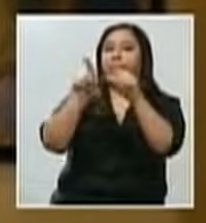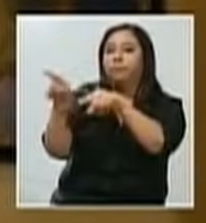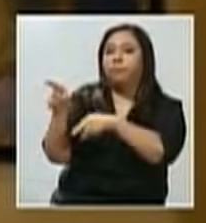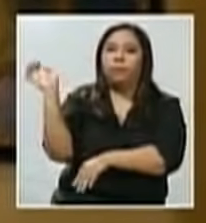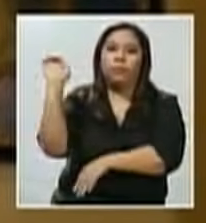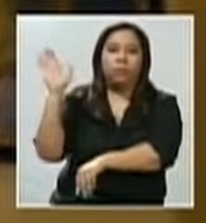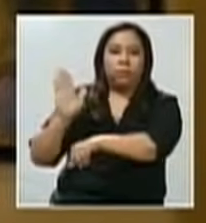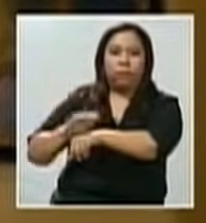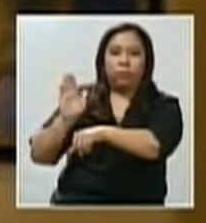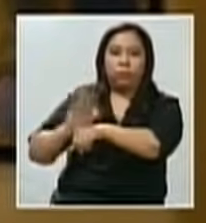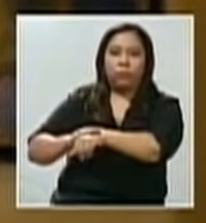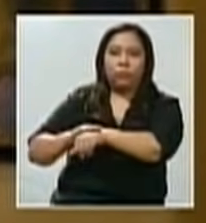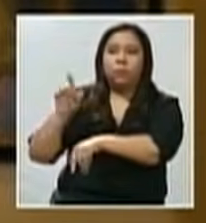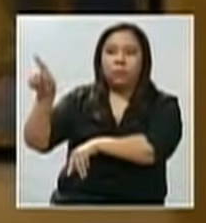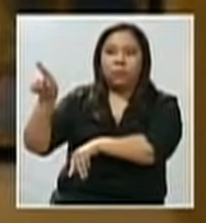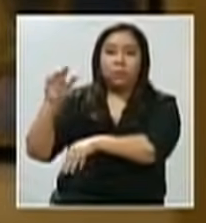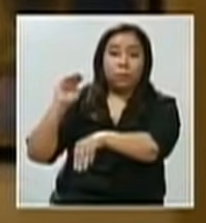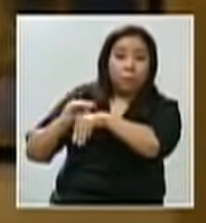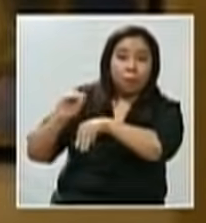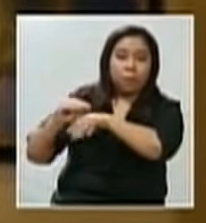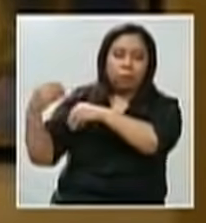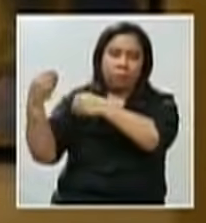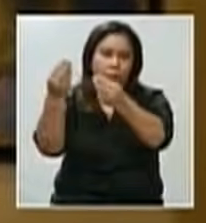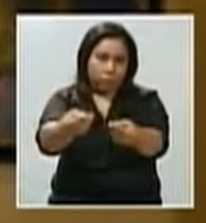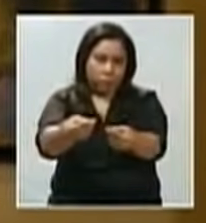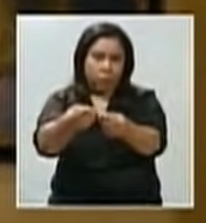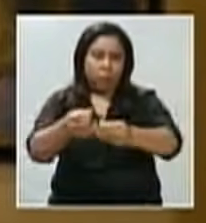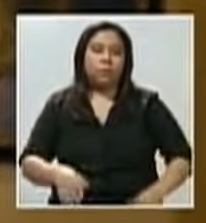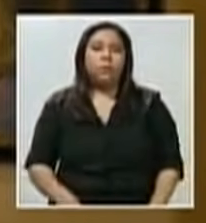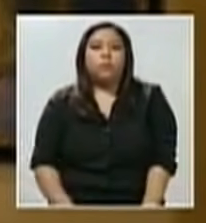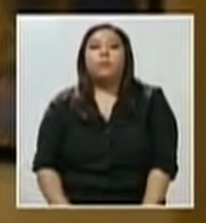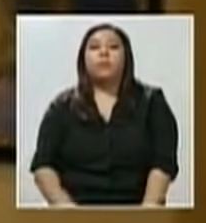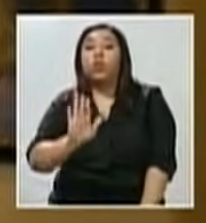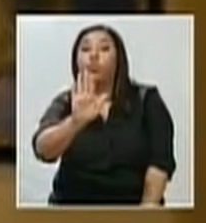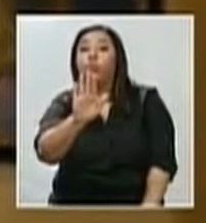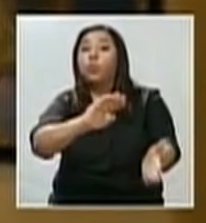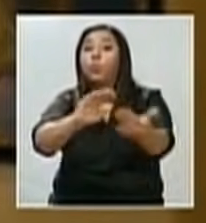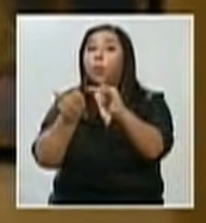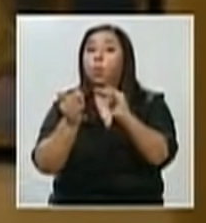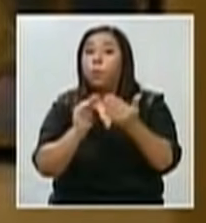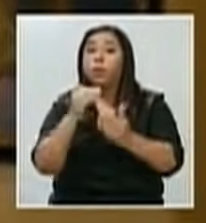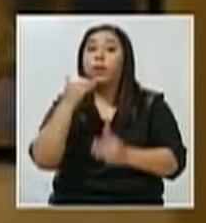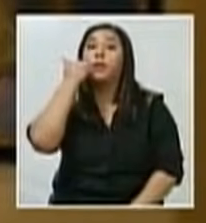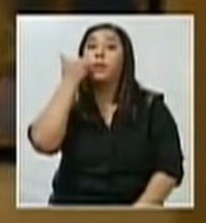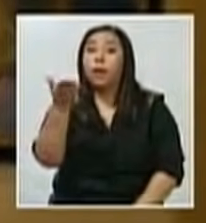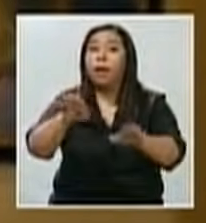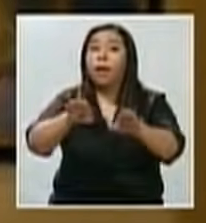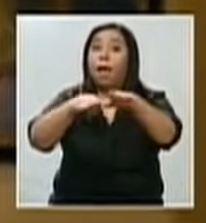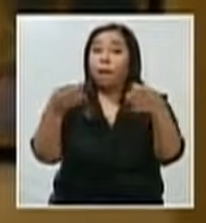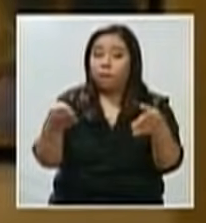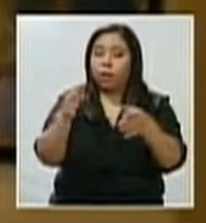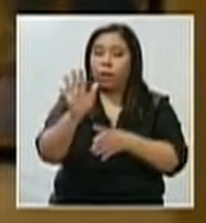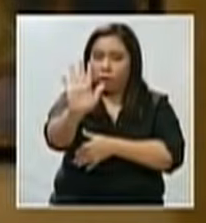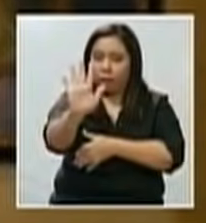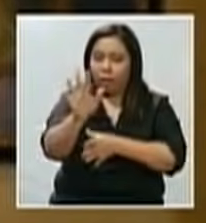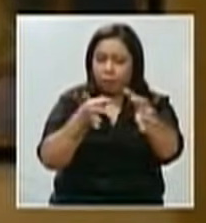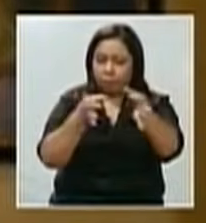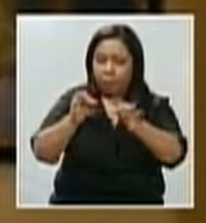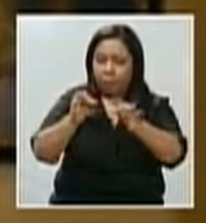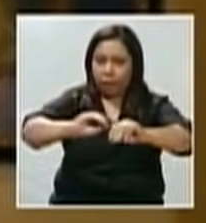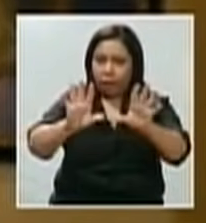la autorización. Aclaro que esto que acabo de mencionar ocurrirá